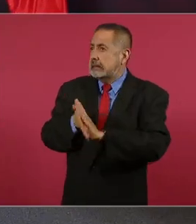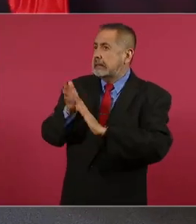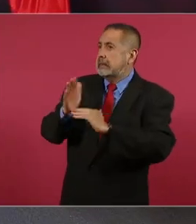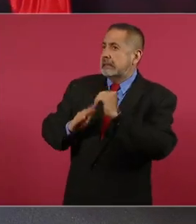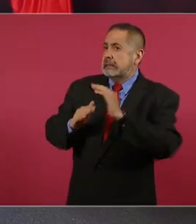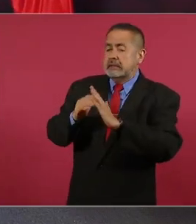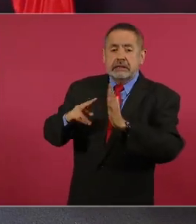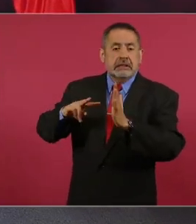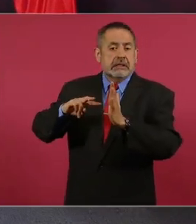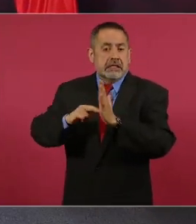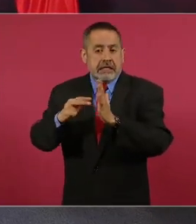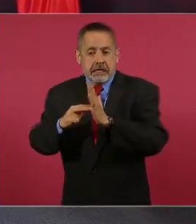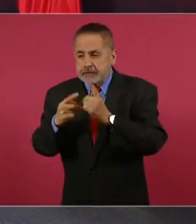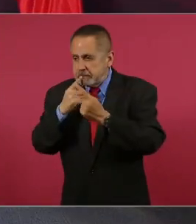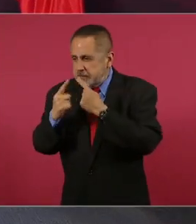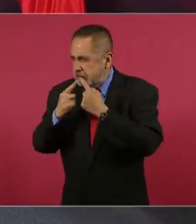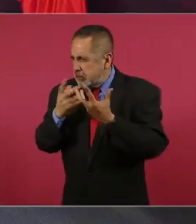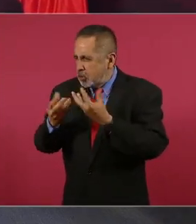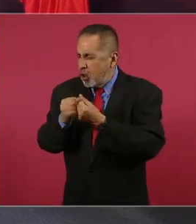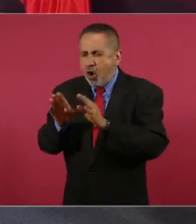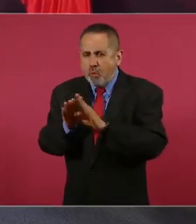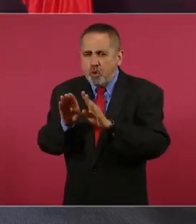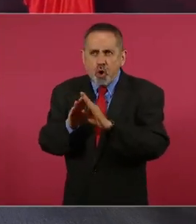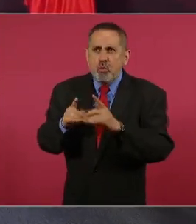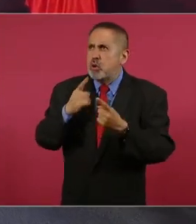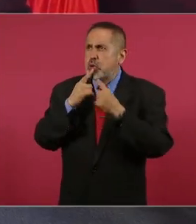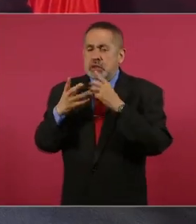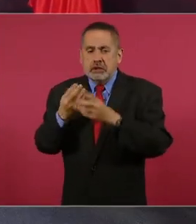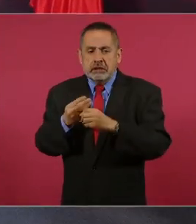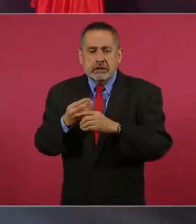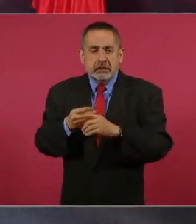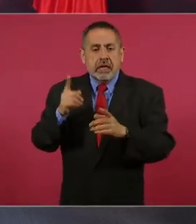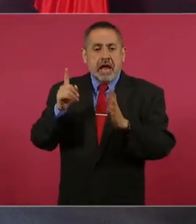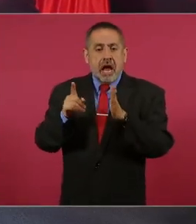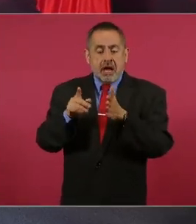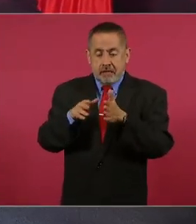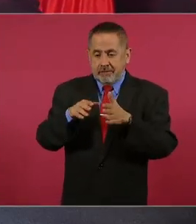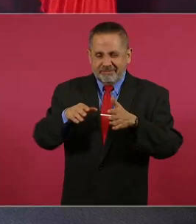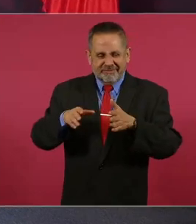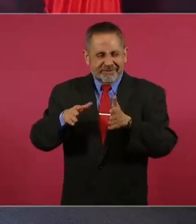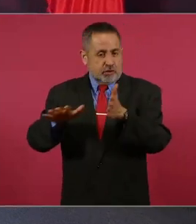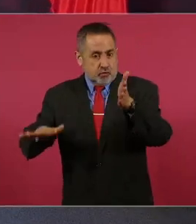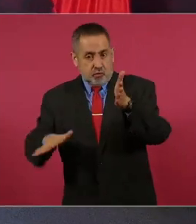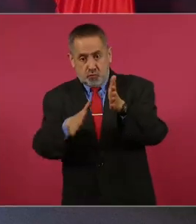de ingenieros hidráulicos, de crear un sistema de ventanas,